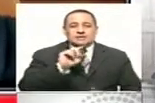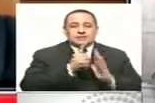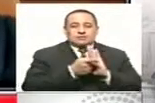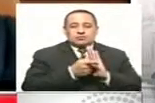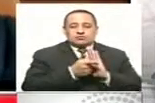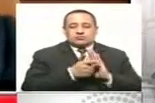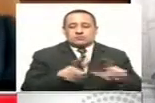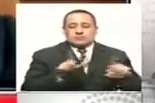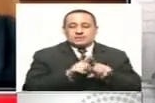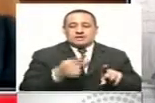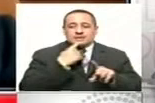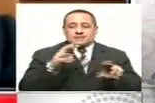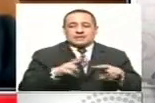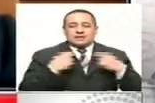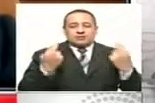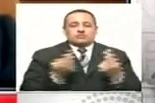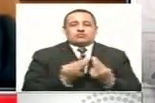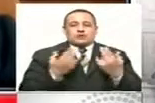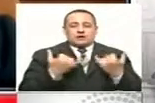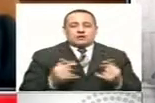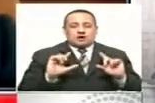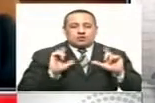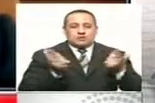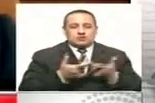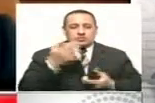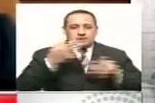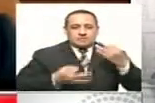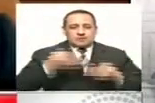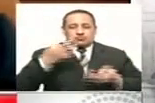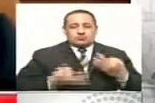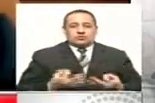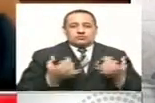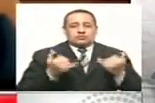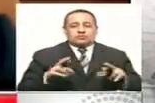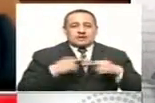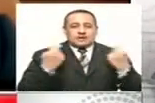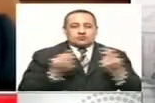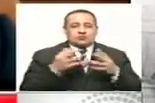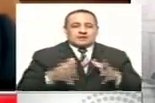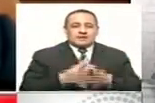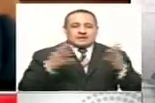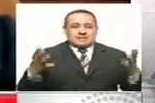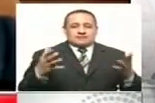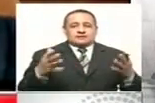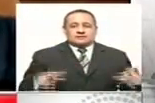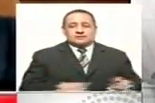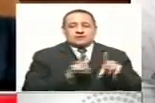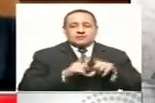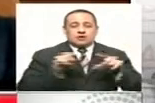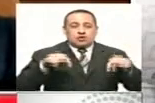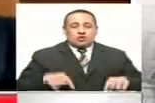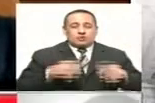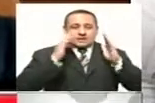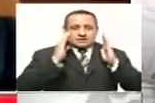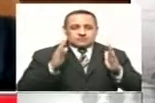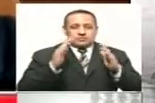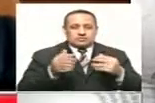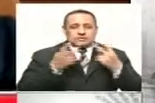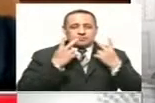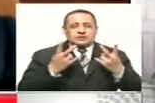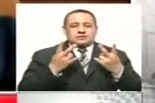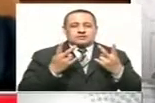1:30 era la sesión de la Comisión de Presupuestos, sesión extraordinaria. Hoy he escuchado